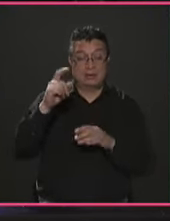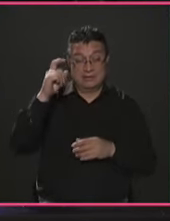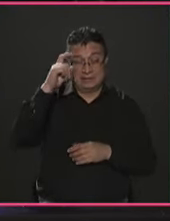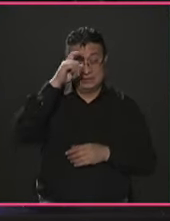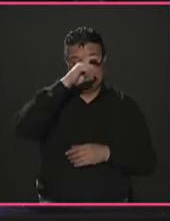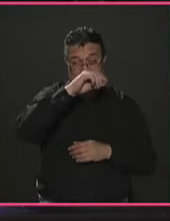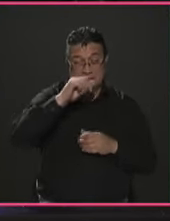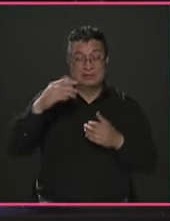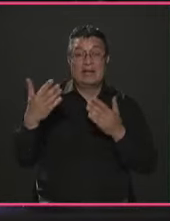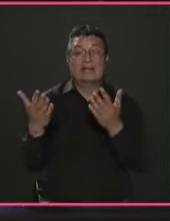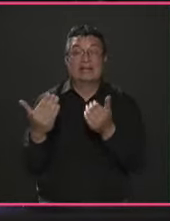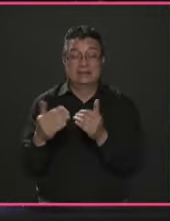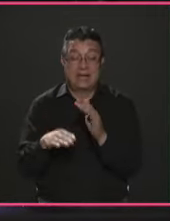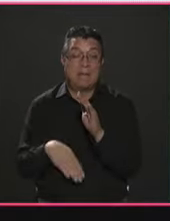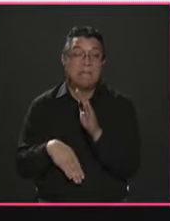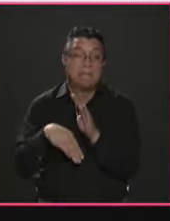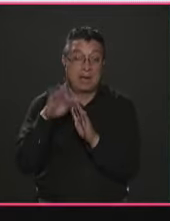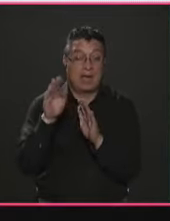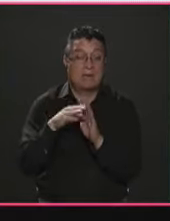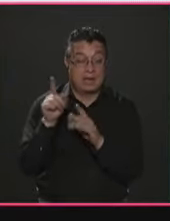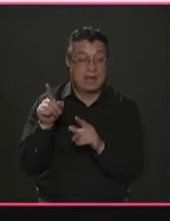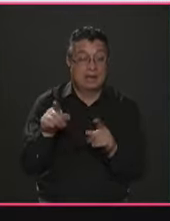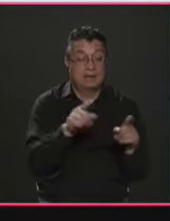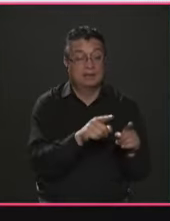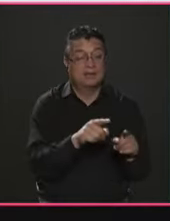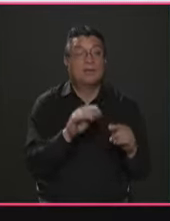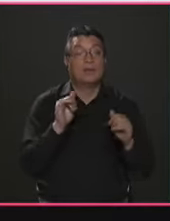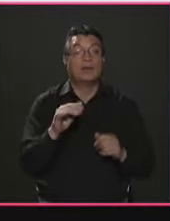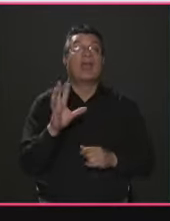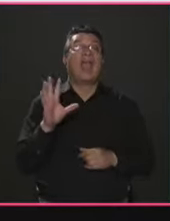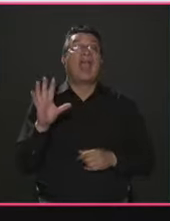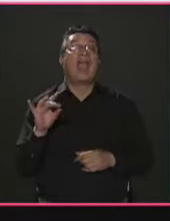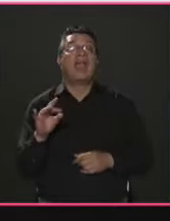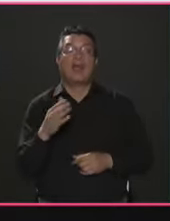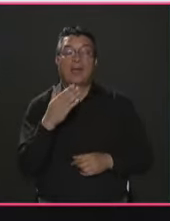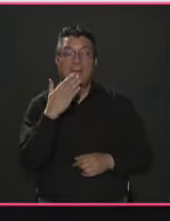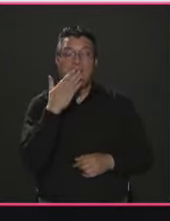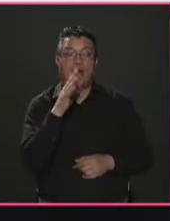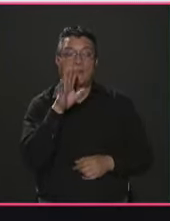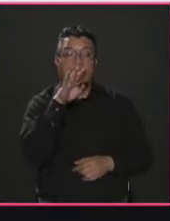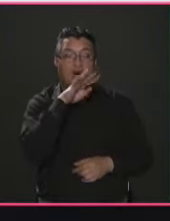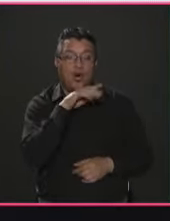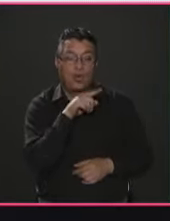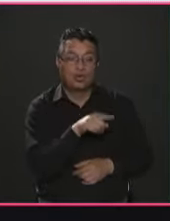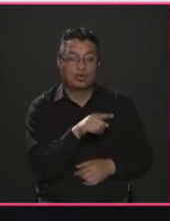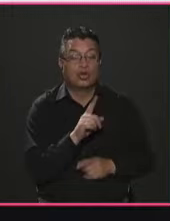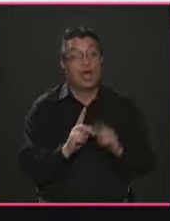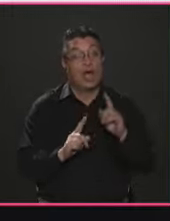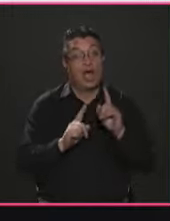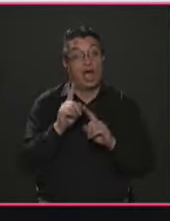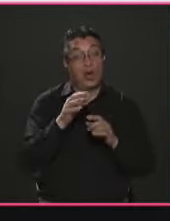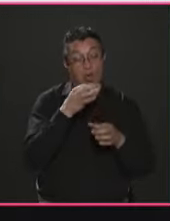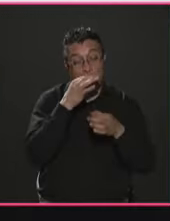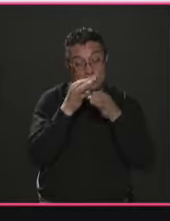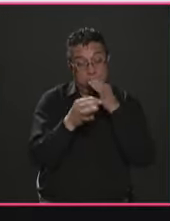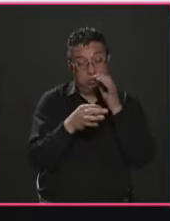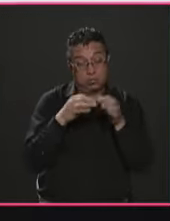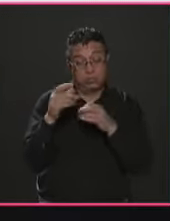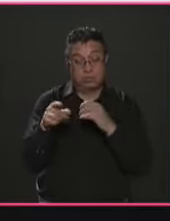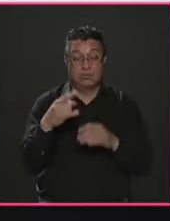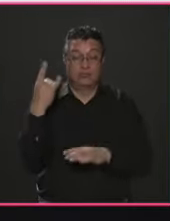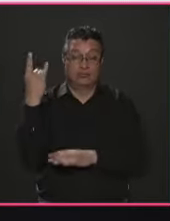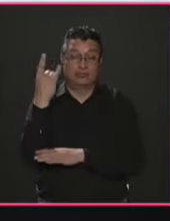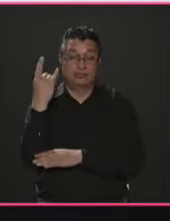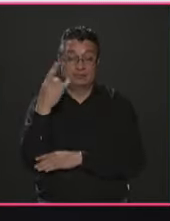tal vez lo necesitarían más y Cuál es la edad apropiada para el uso algunas recomendaciones de las academias de